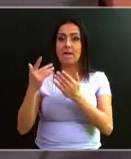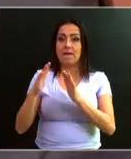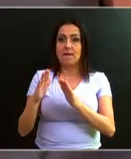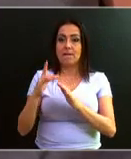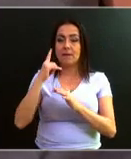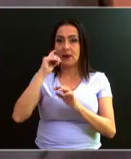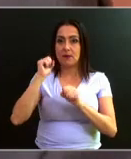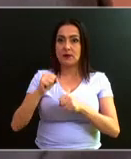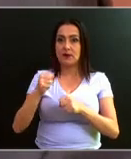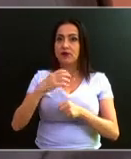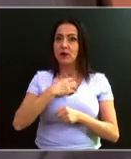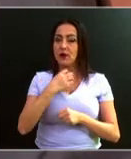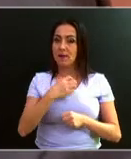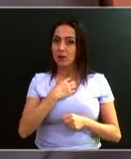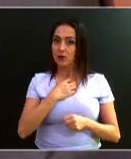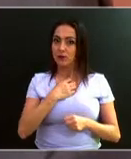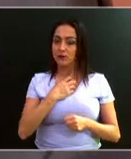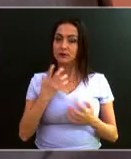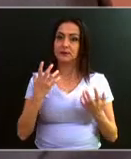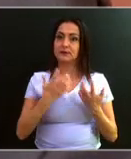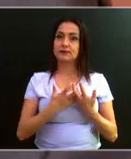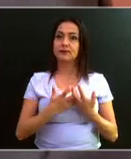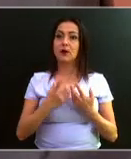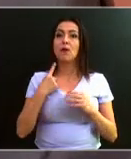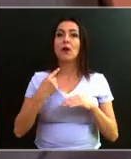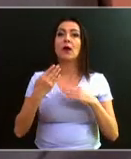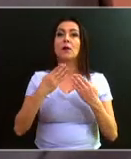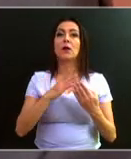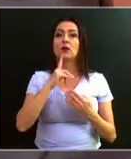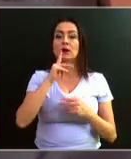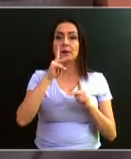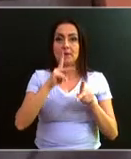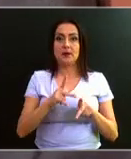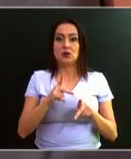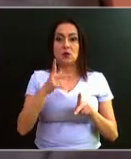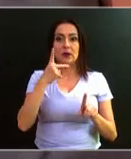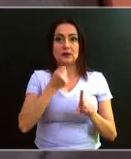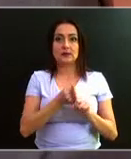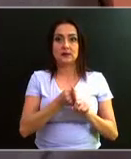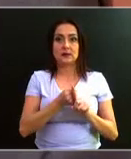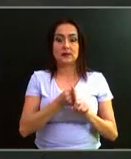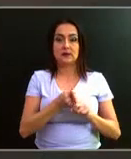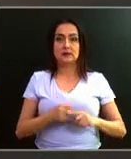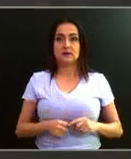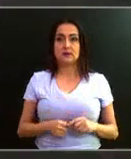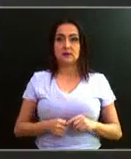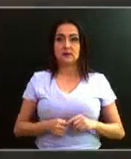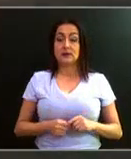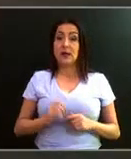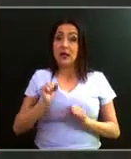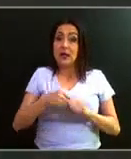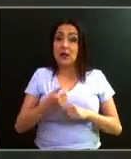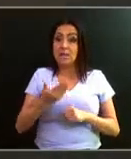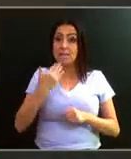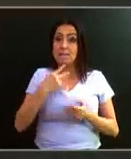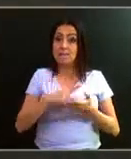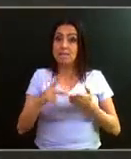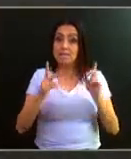a realizar el reclamo respectivo por la muerte de una persona en un accidente de tránsito. El año pasado